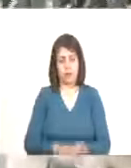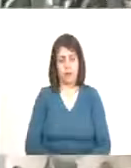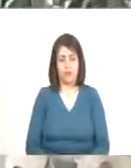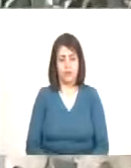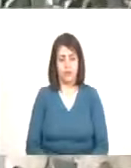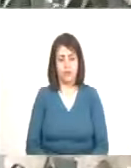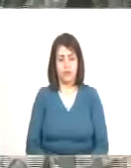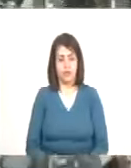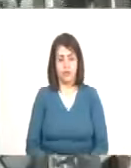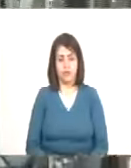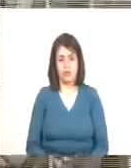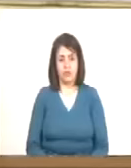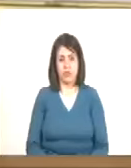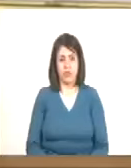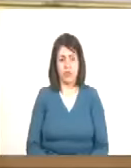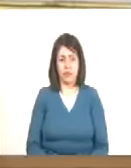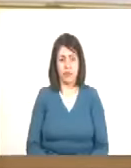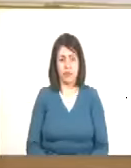aprobado.